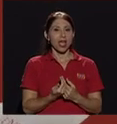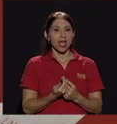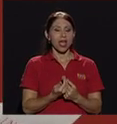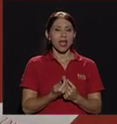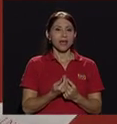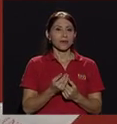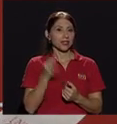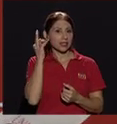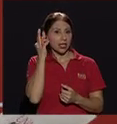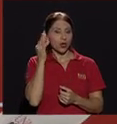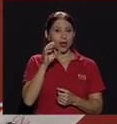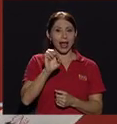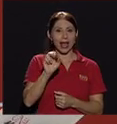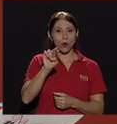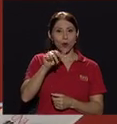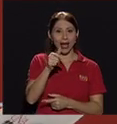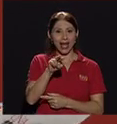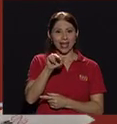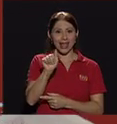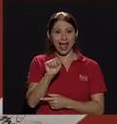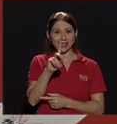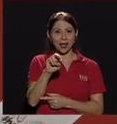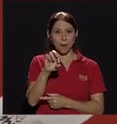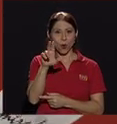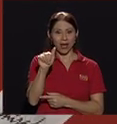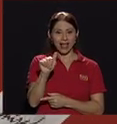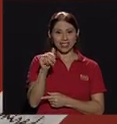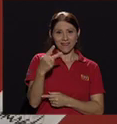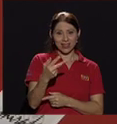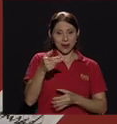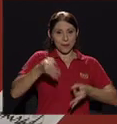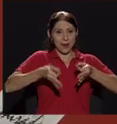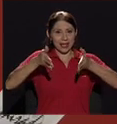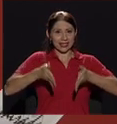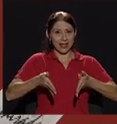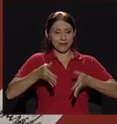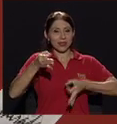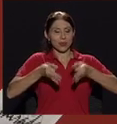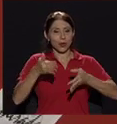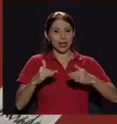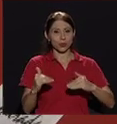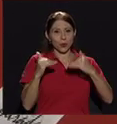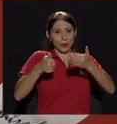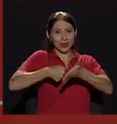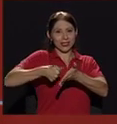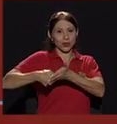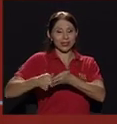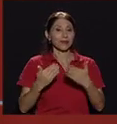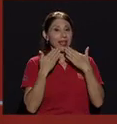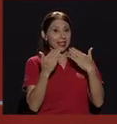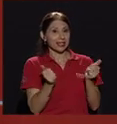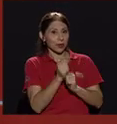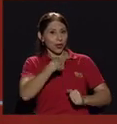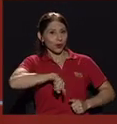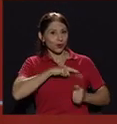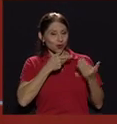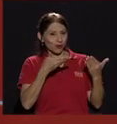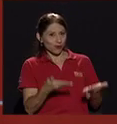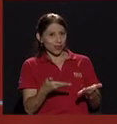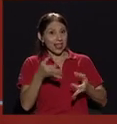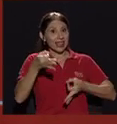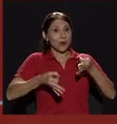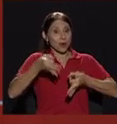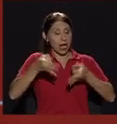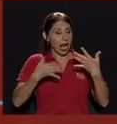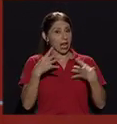oportunidad la señora Eugenia Zamora Chavarría, magistrada del Tribunal Supremo de Elecciones. Gracias por estar con nosotros. El tribunal es